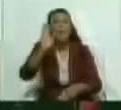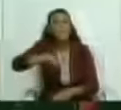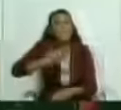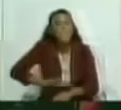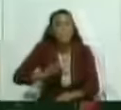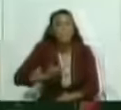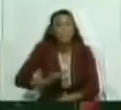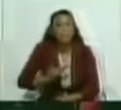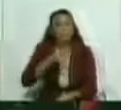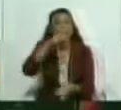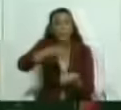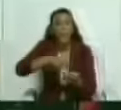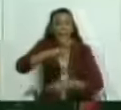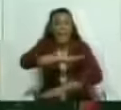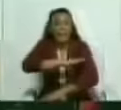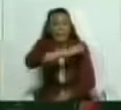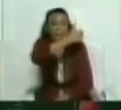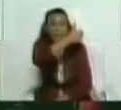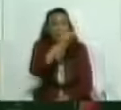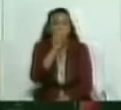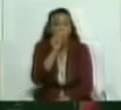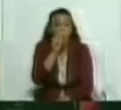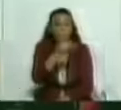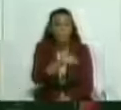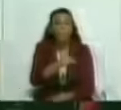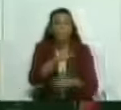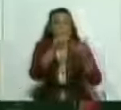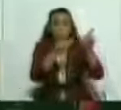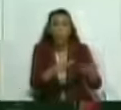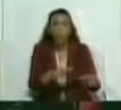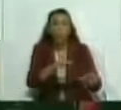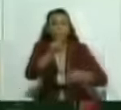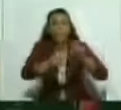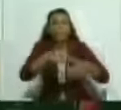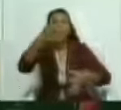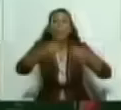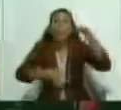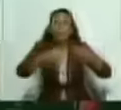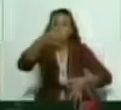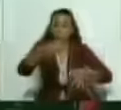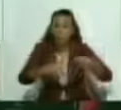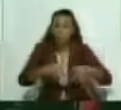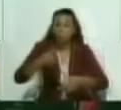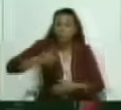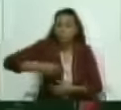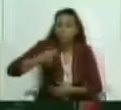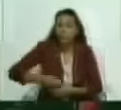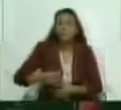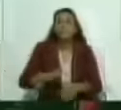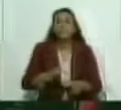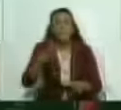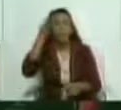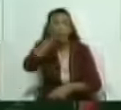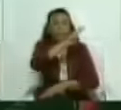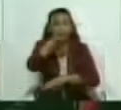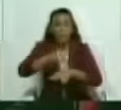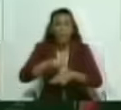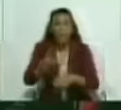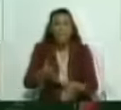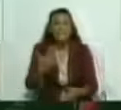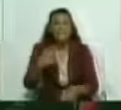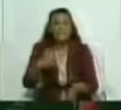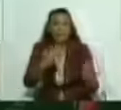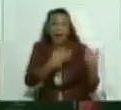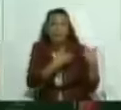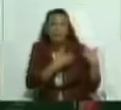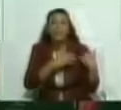aquí el director, el consultor jurídico del Consejo Nacional Electoral, el